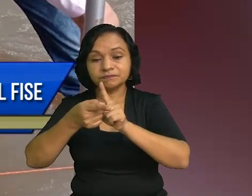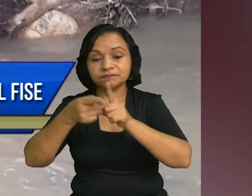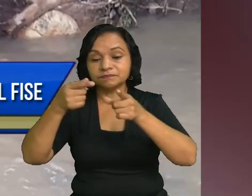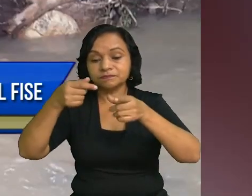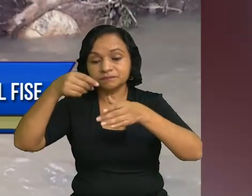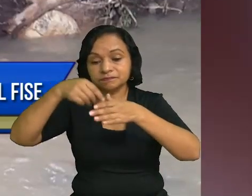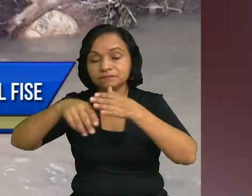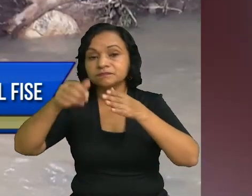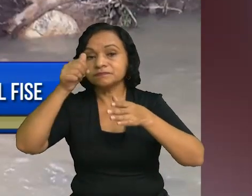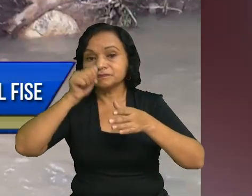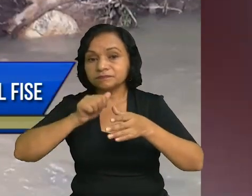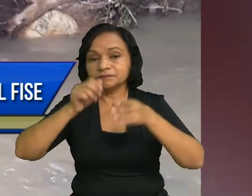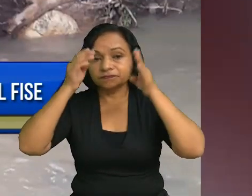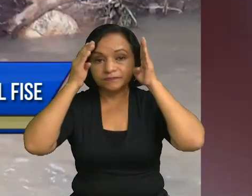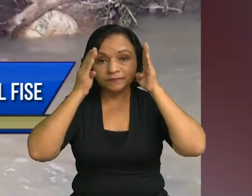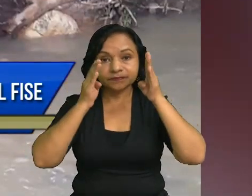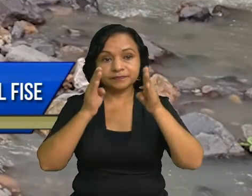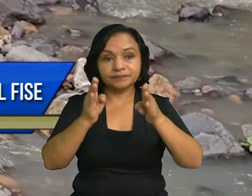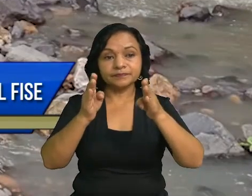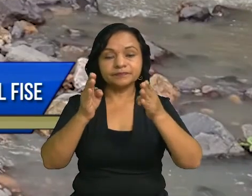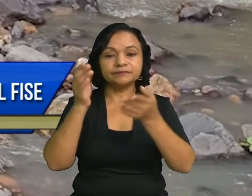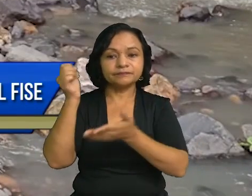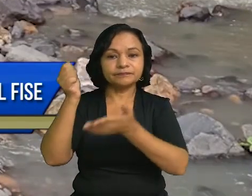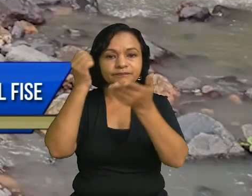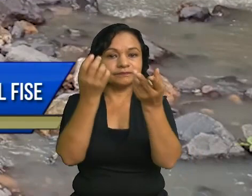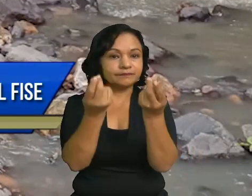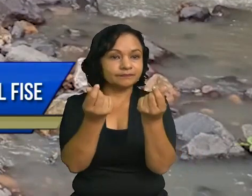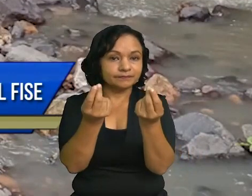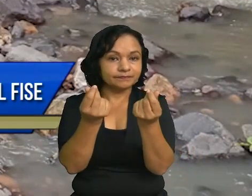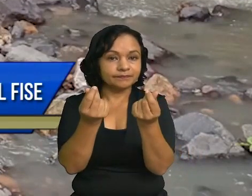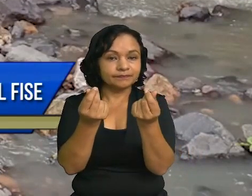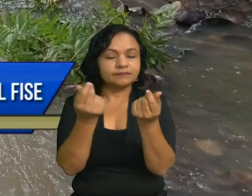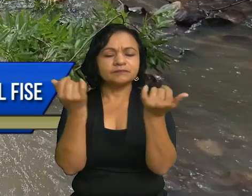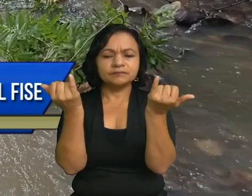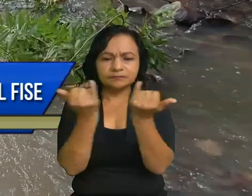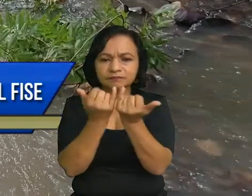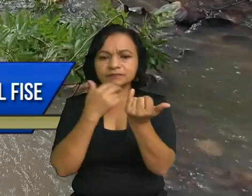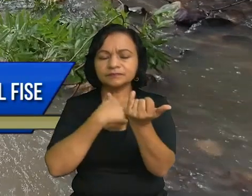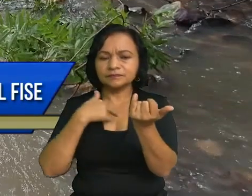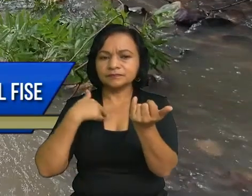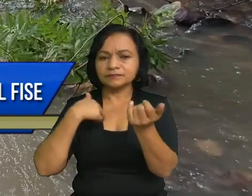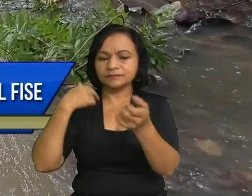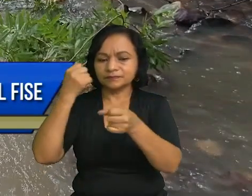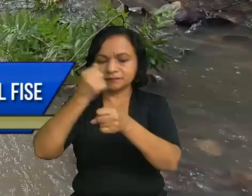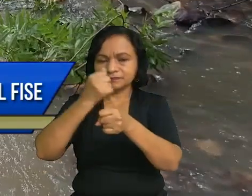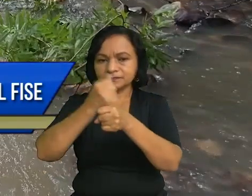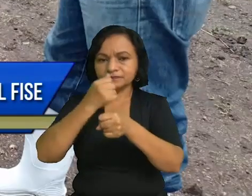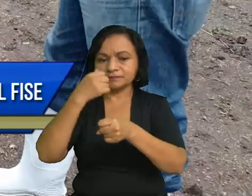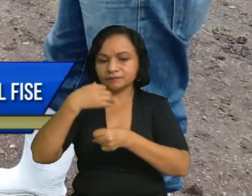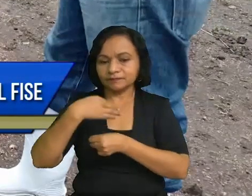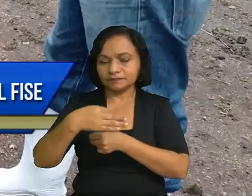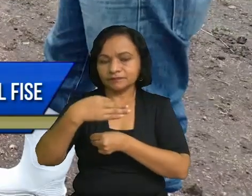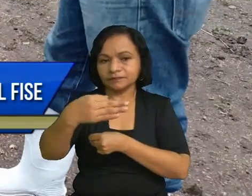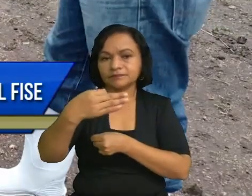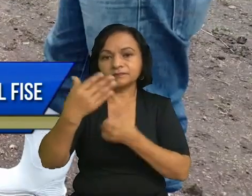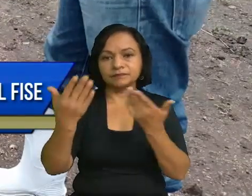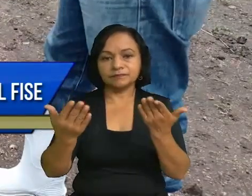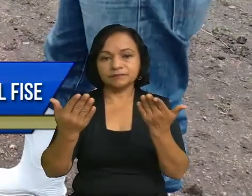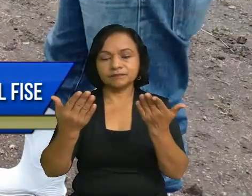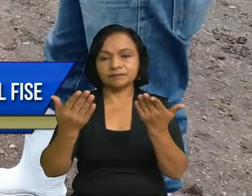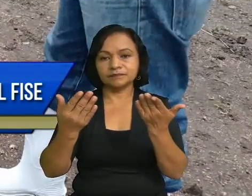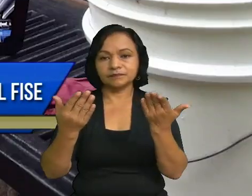sanitario con los enfoques estos condominial es decir eso nosotros también lo estamos llevando lo vamos a llevar con el